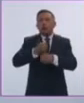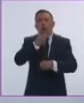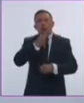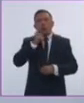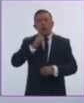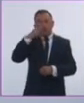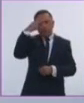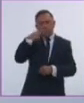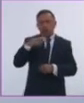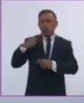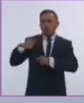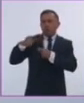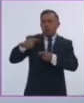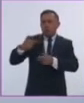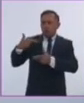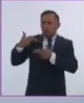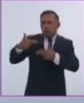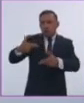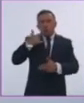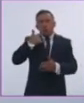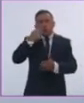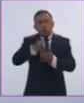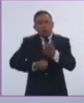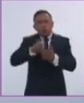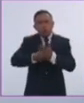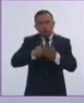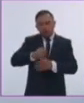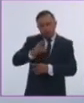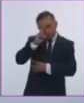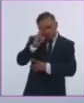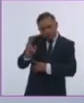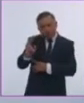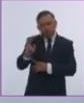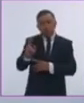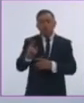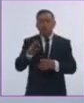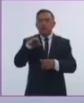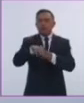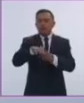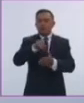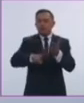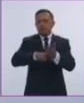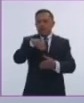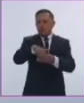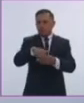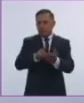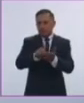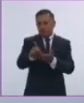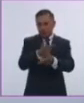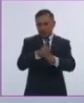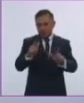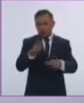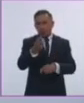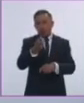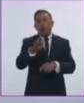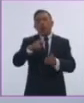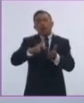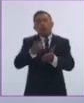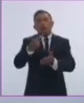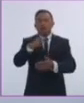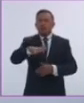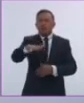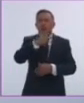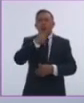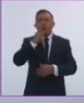mexicanos ejerciendo libremente nuestro sufragio por ello las invito y los invitó nuevamente a que sigamos